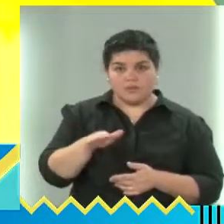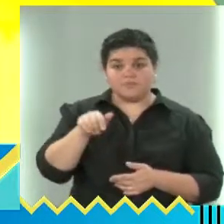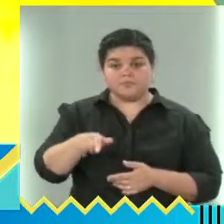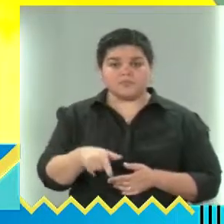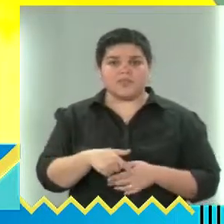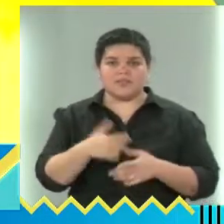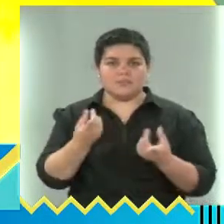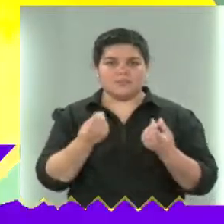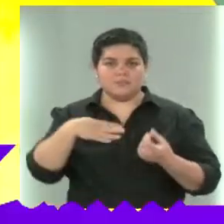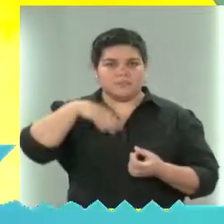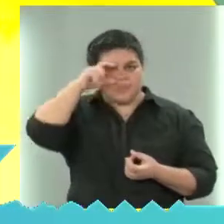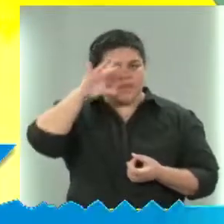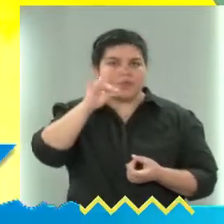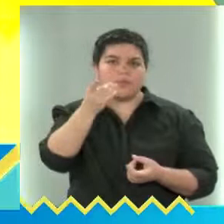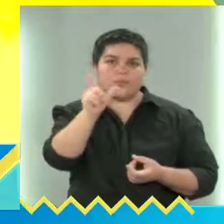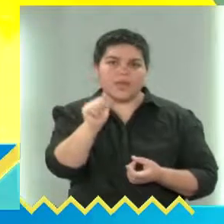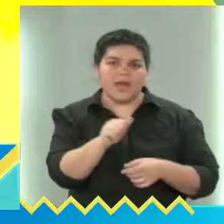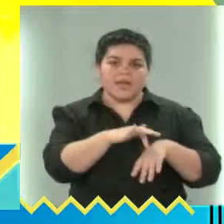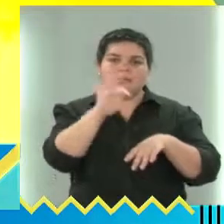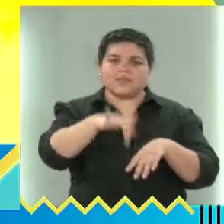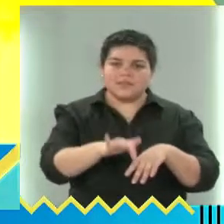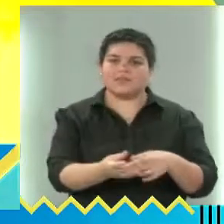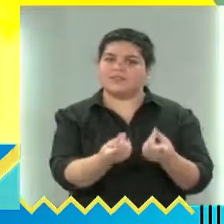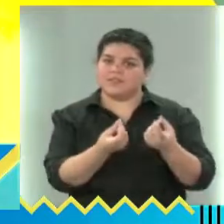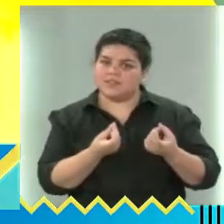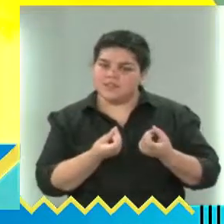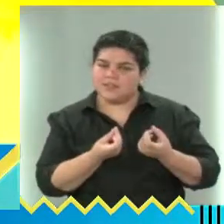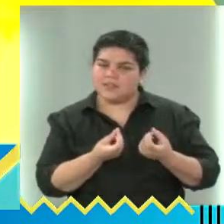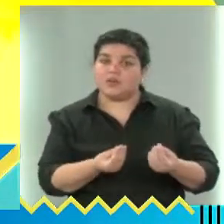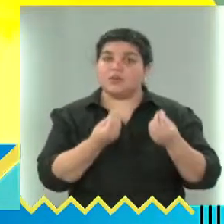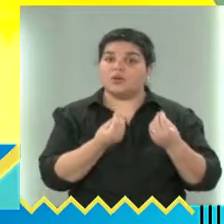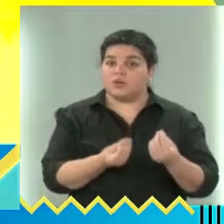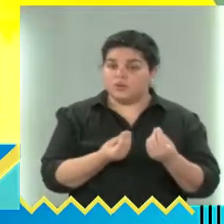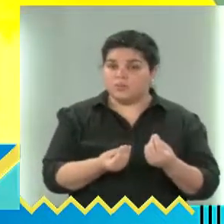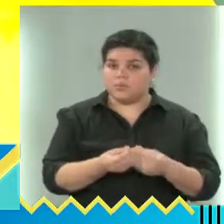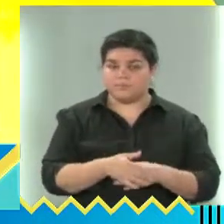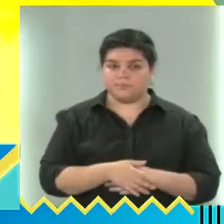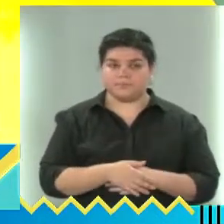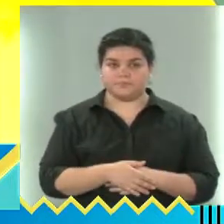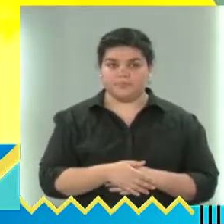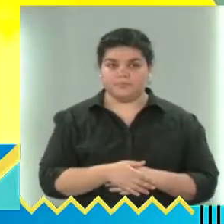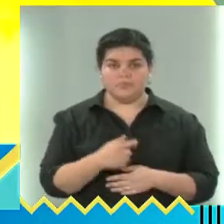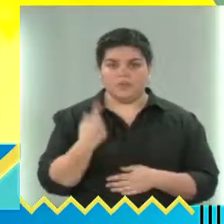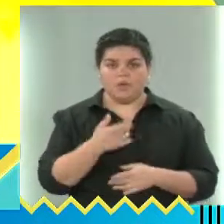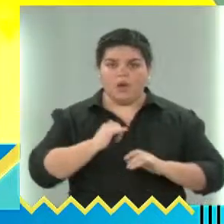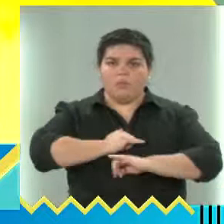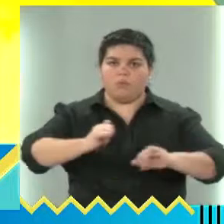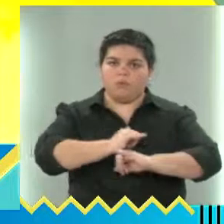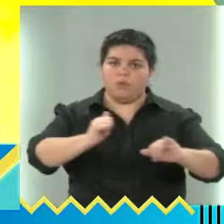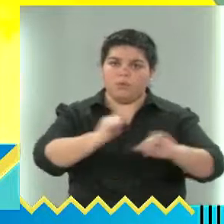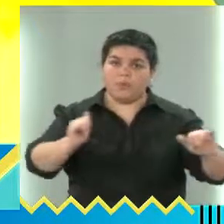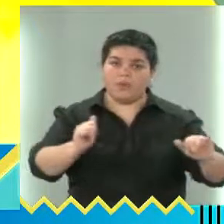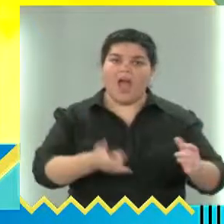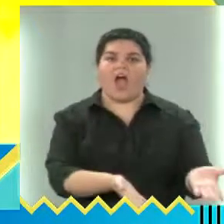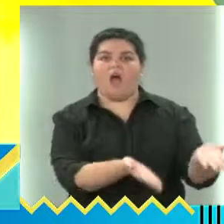hecho campañas muy fuertes en el tema de la donación de médula y nos ha favorecido en cuanto a la